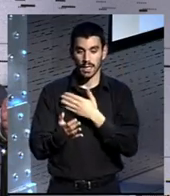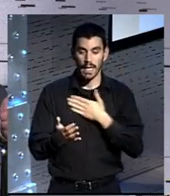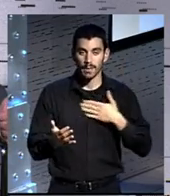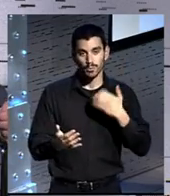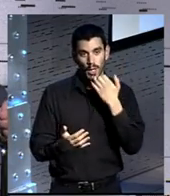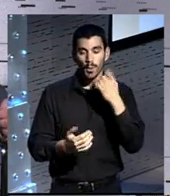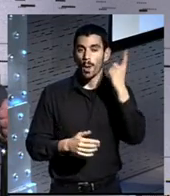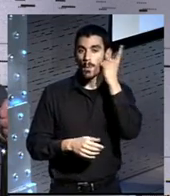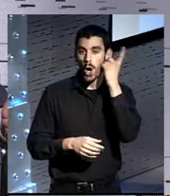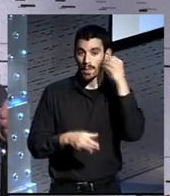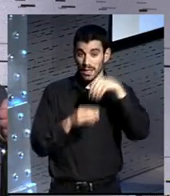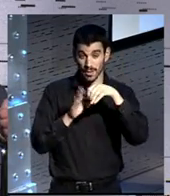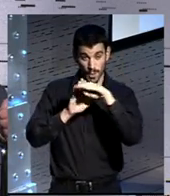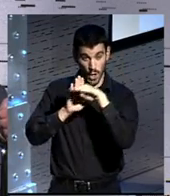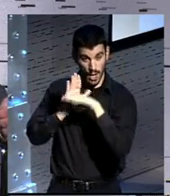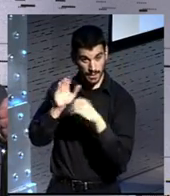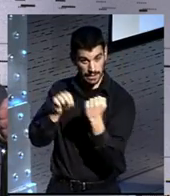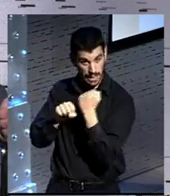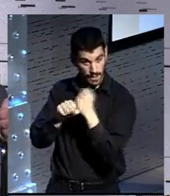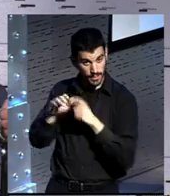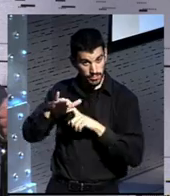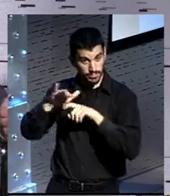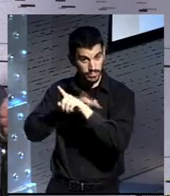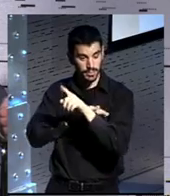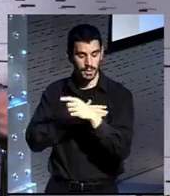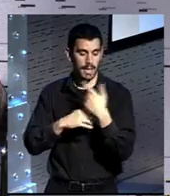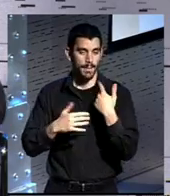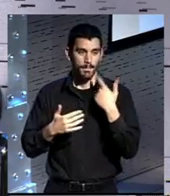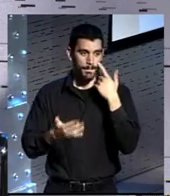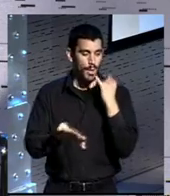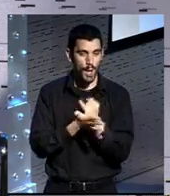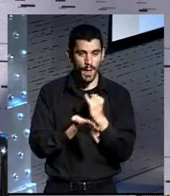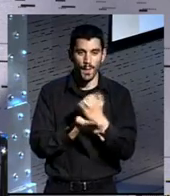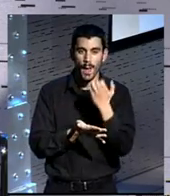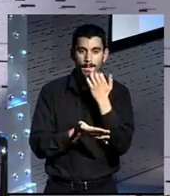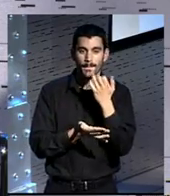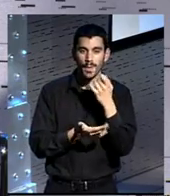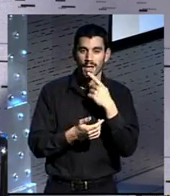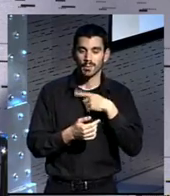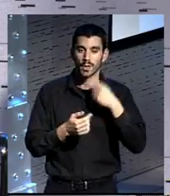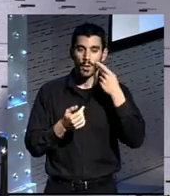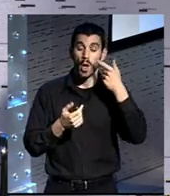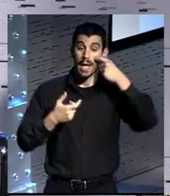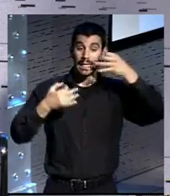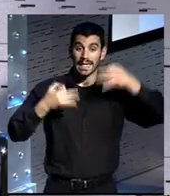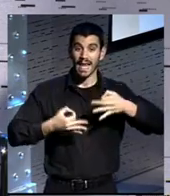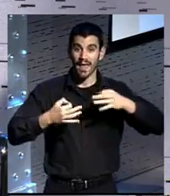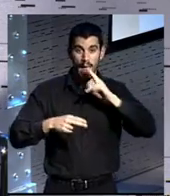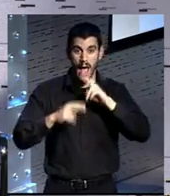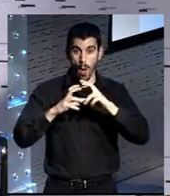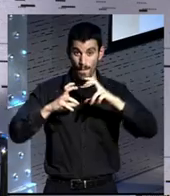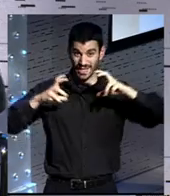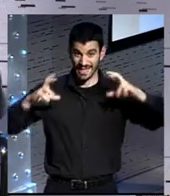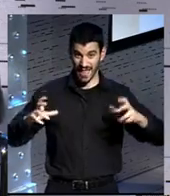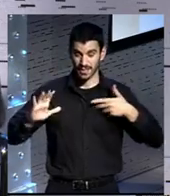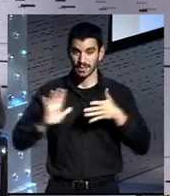aplicaciones móviles, hemos probado cosas de todo tipo, realidad aumentada, que es una manera de combinar lo que uno ve en el móvil con lo que